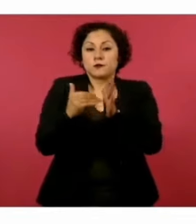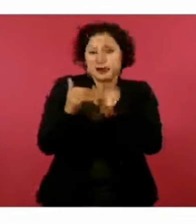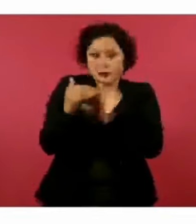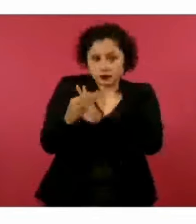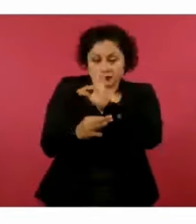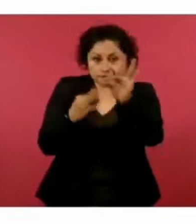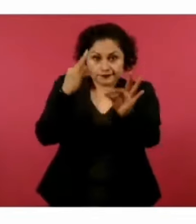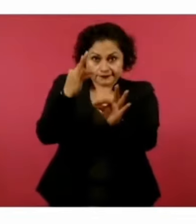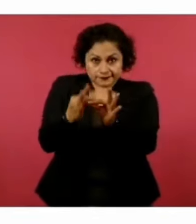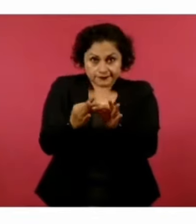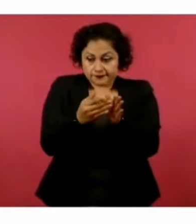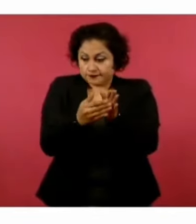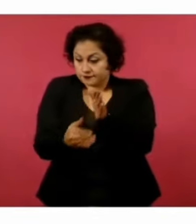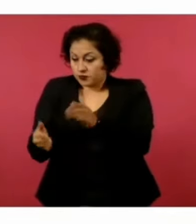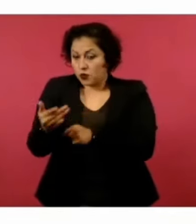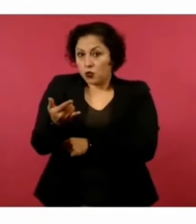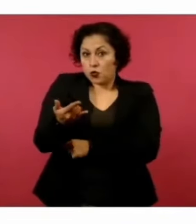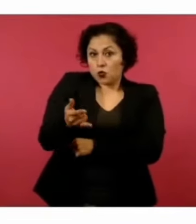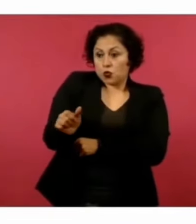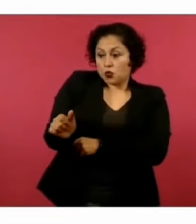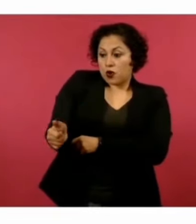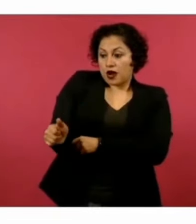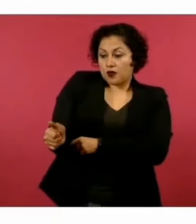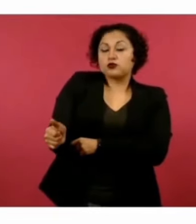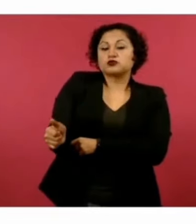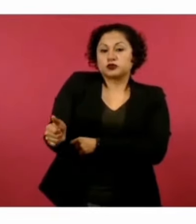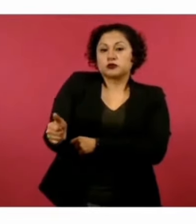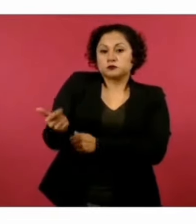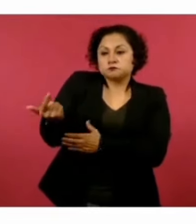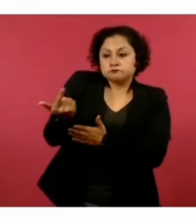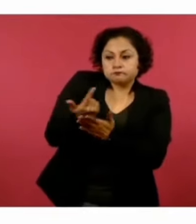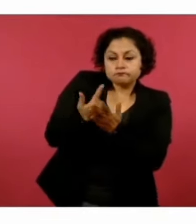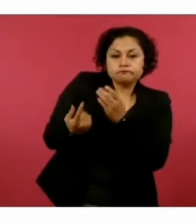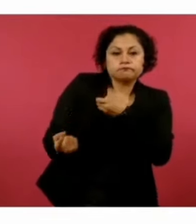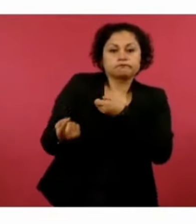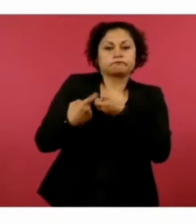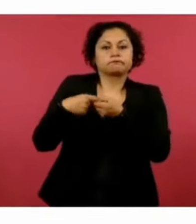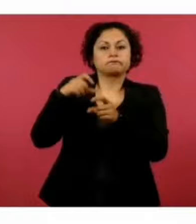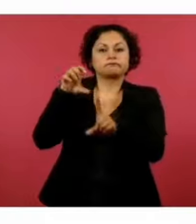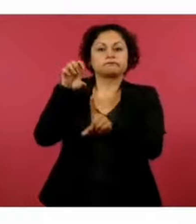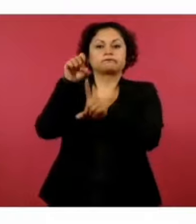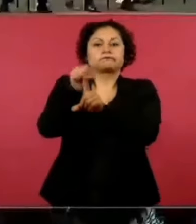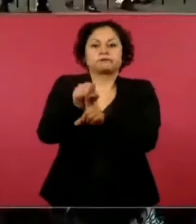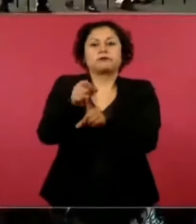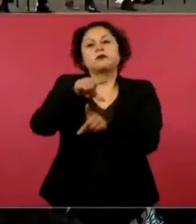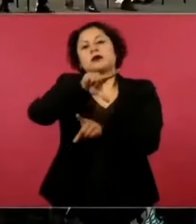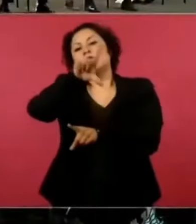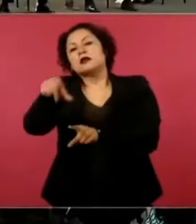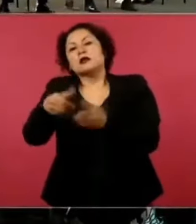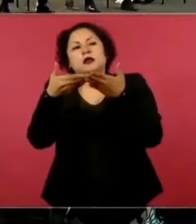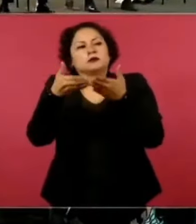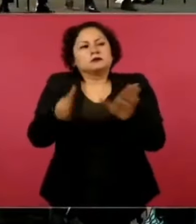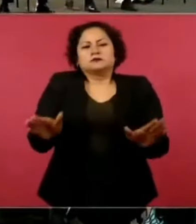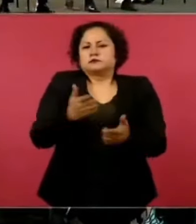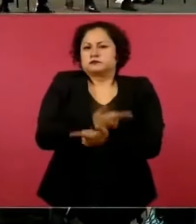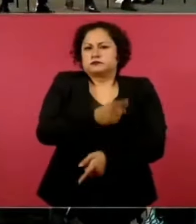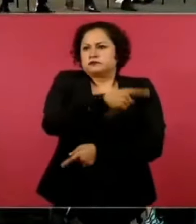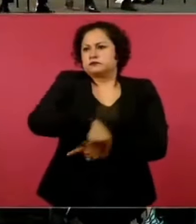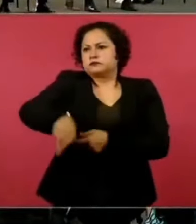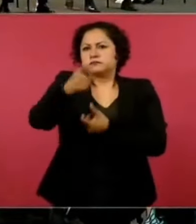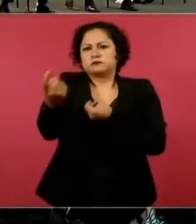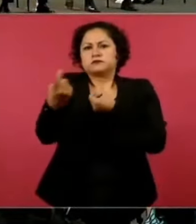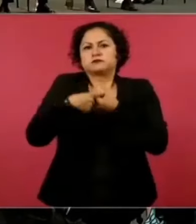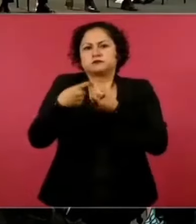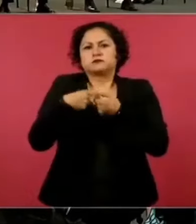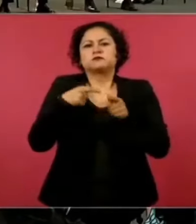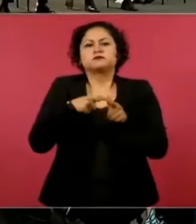eh Y agosto y desde luego seguirá abierto para a las personas que tienen este derecho ahora eh si nos pueden pasar al